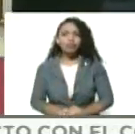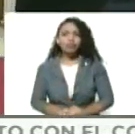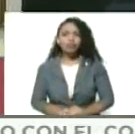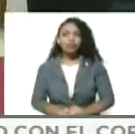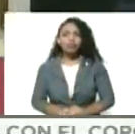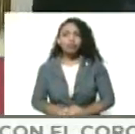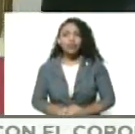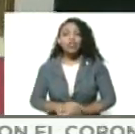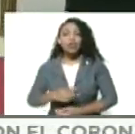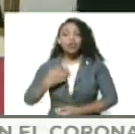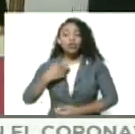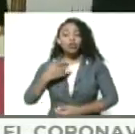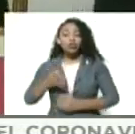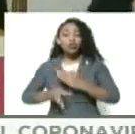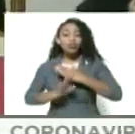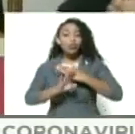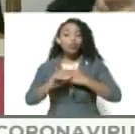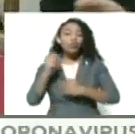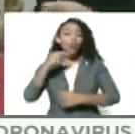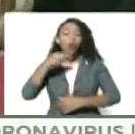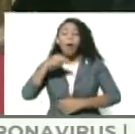Tuvo su madre, Carmen, también.